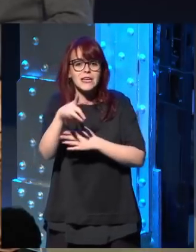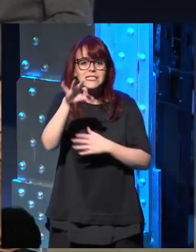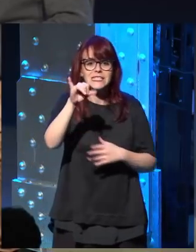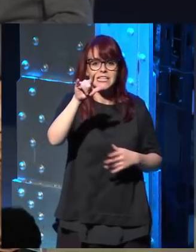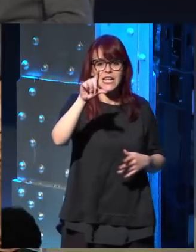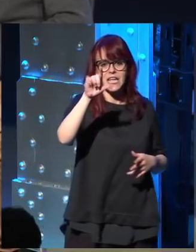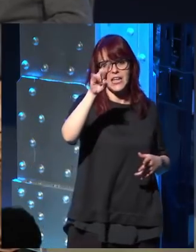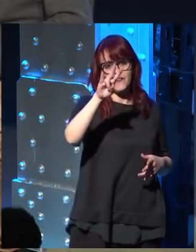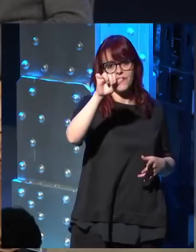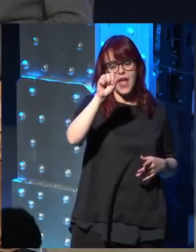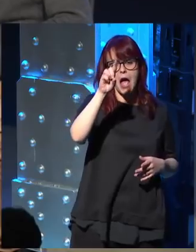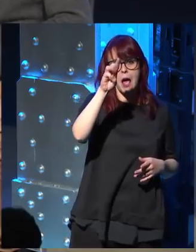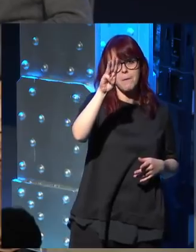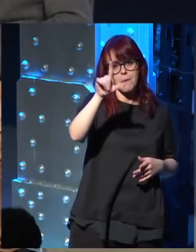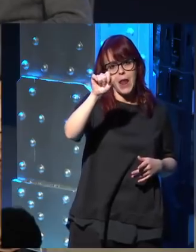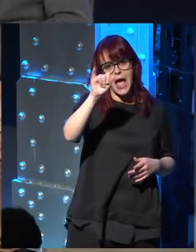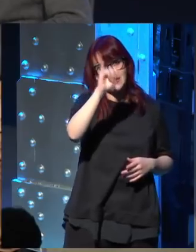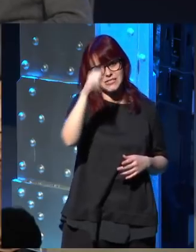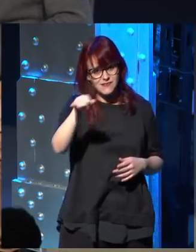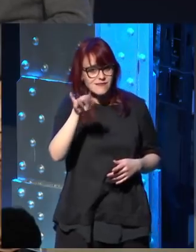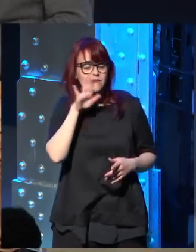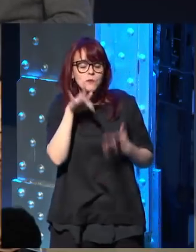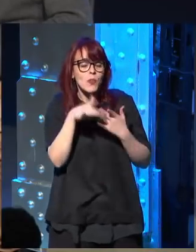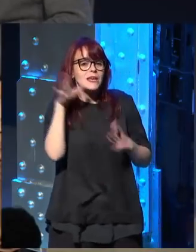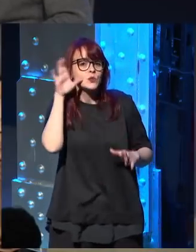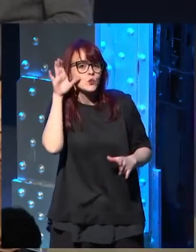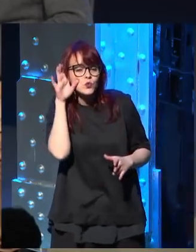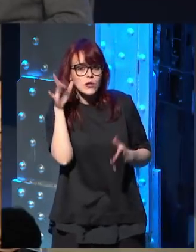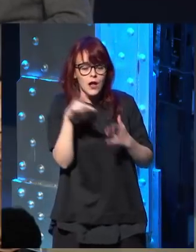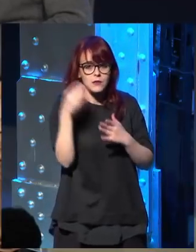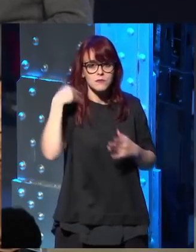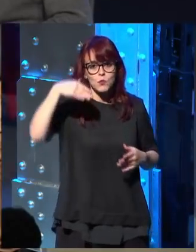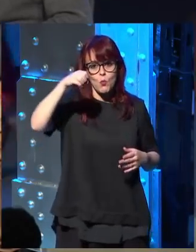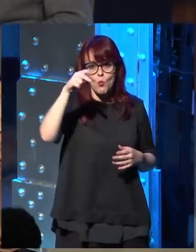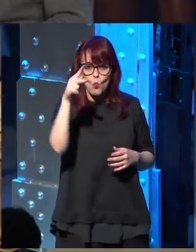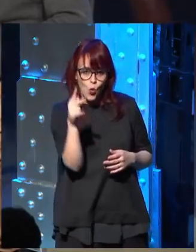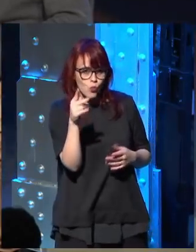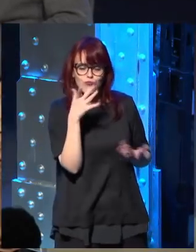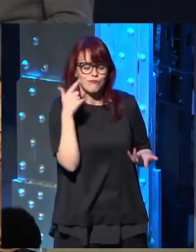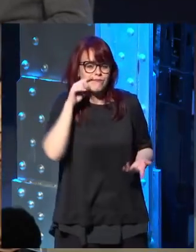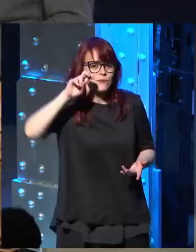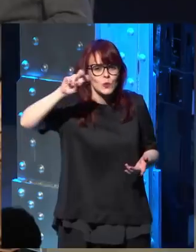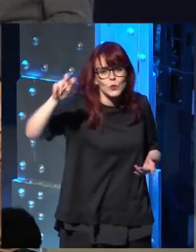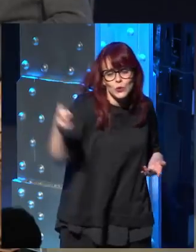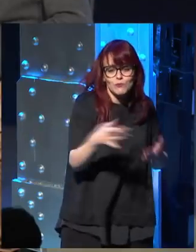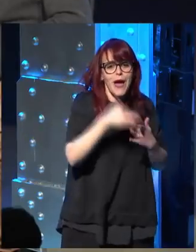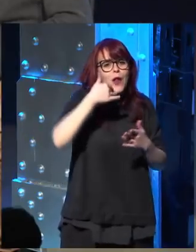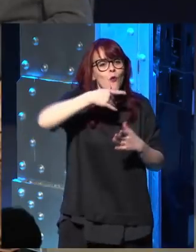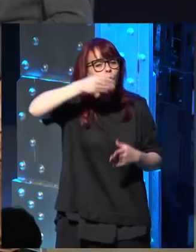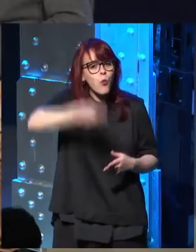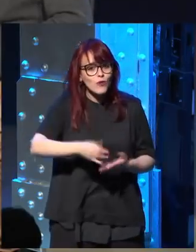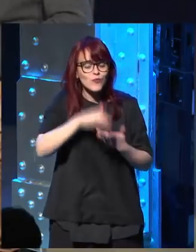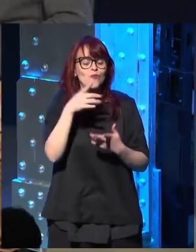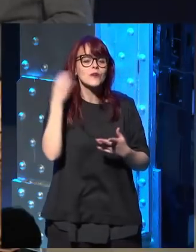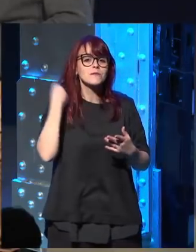Plath, puedes escuchar a Thelonious Monk, y esa es una de las cosas buenas que tenemos en el siglo XXI